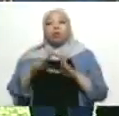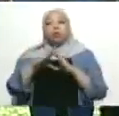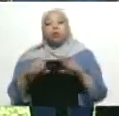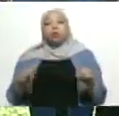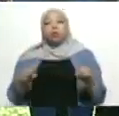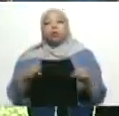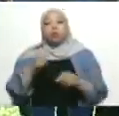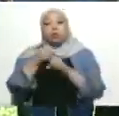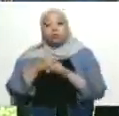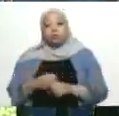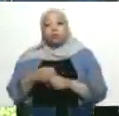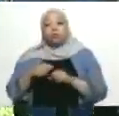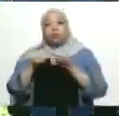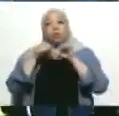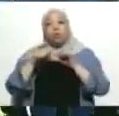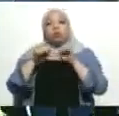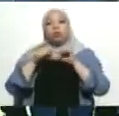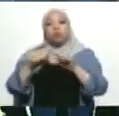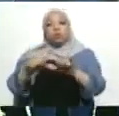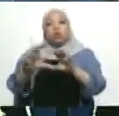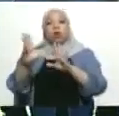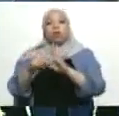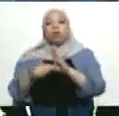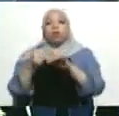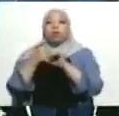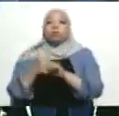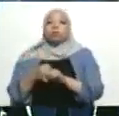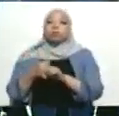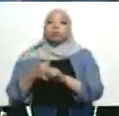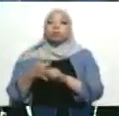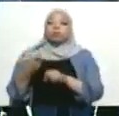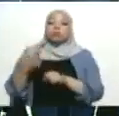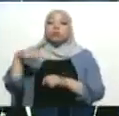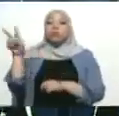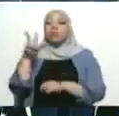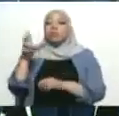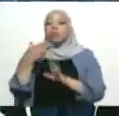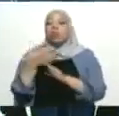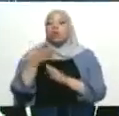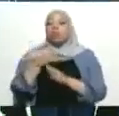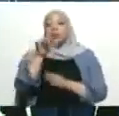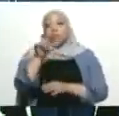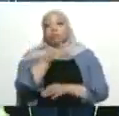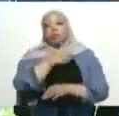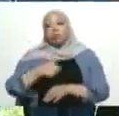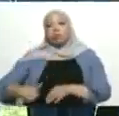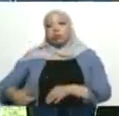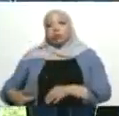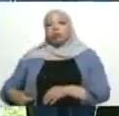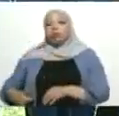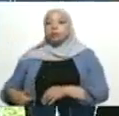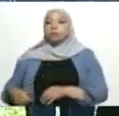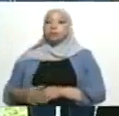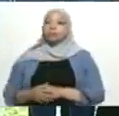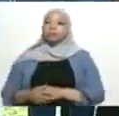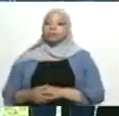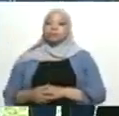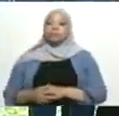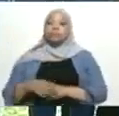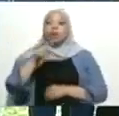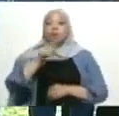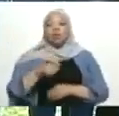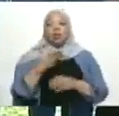y esperan seguir robándoselo. Para eso necesitan un títere aquí en Venezuela. Para eso necesitan un títere